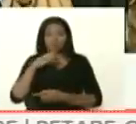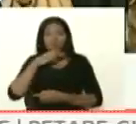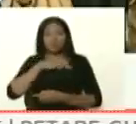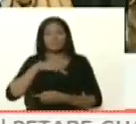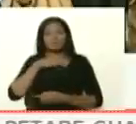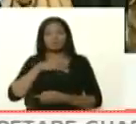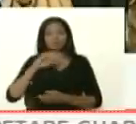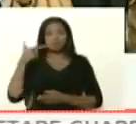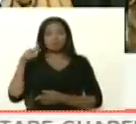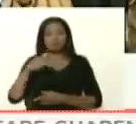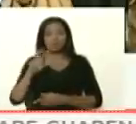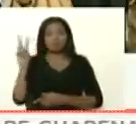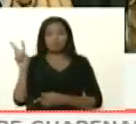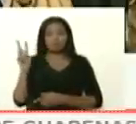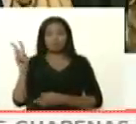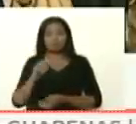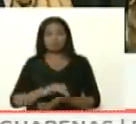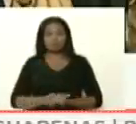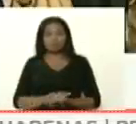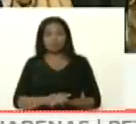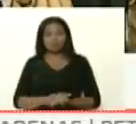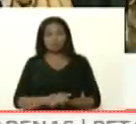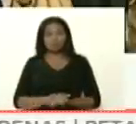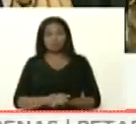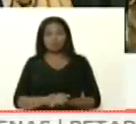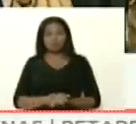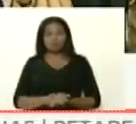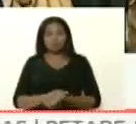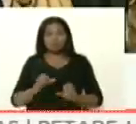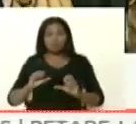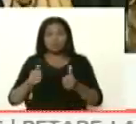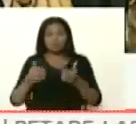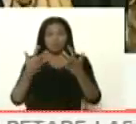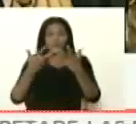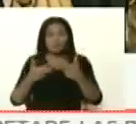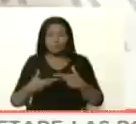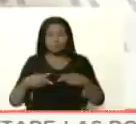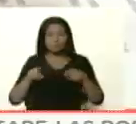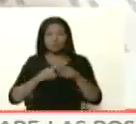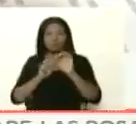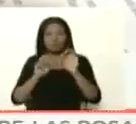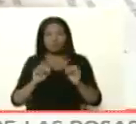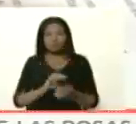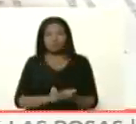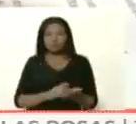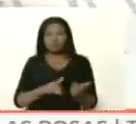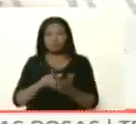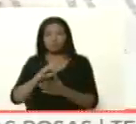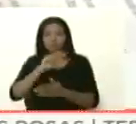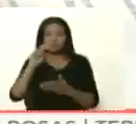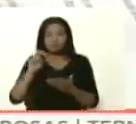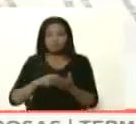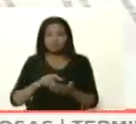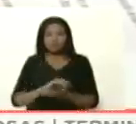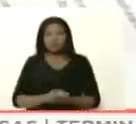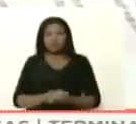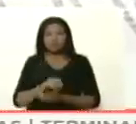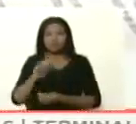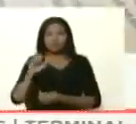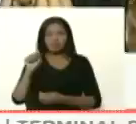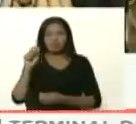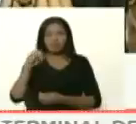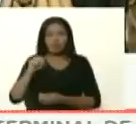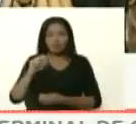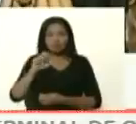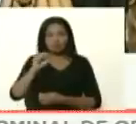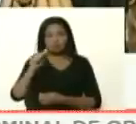misión Transporte Venezuela, nace la empresa Aeronáutica Nacional EANSA.